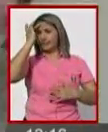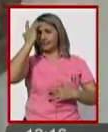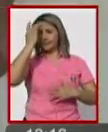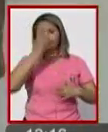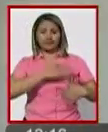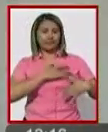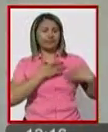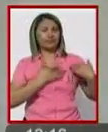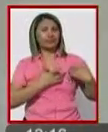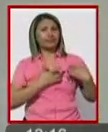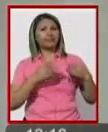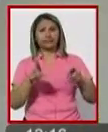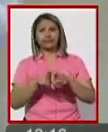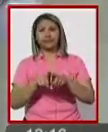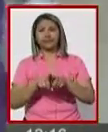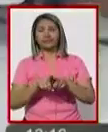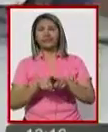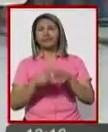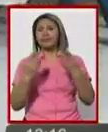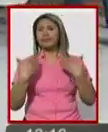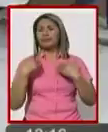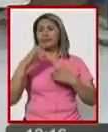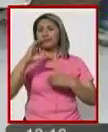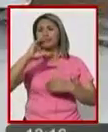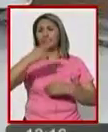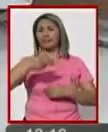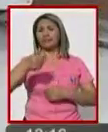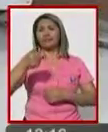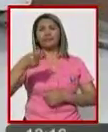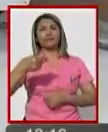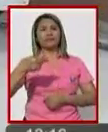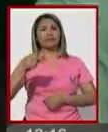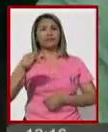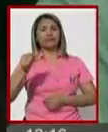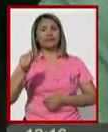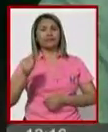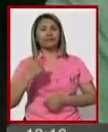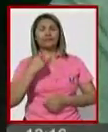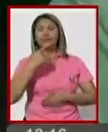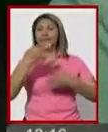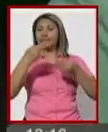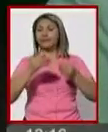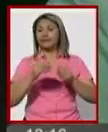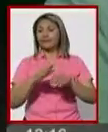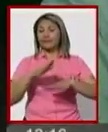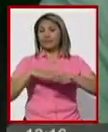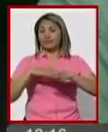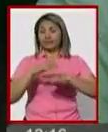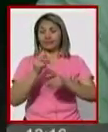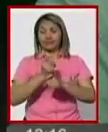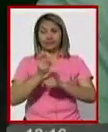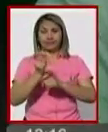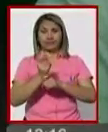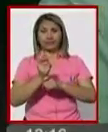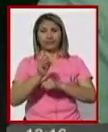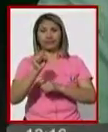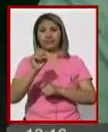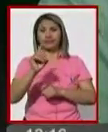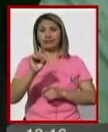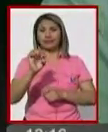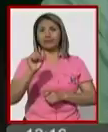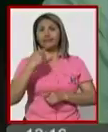del corazón, además de ser portadora de Chagas. Se ha decidido ya a nivel del Consejo Técnico del